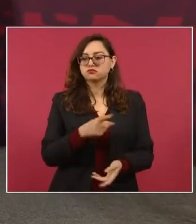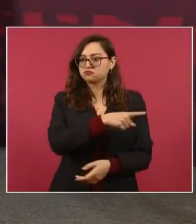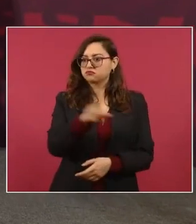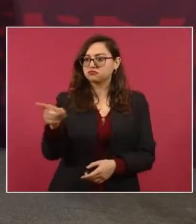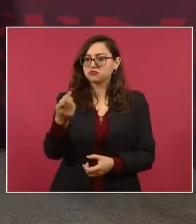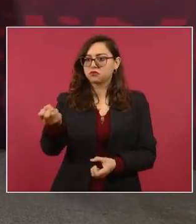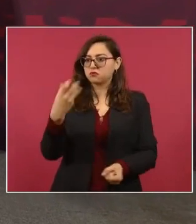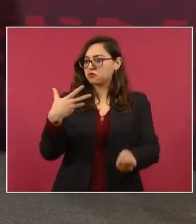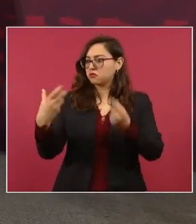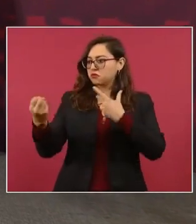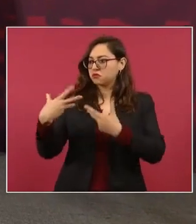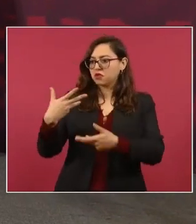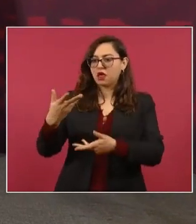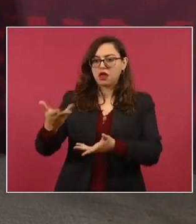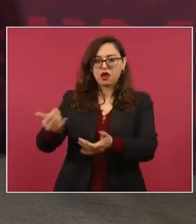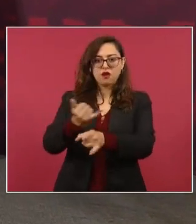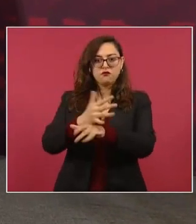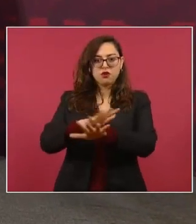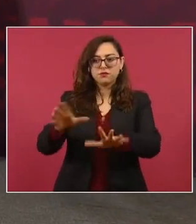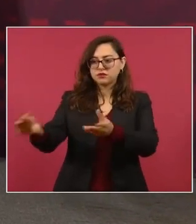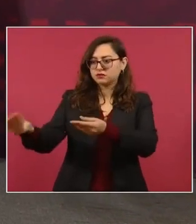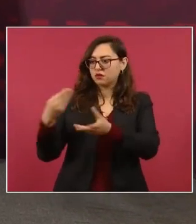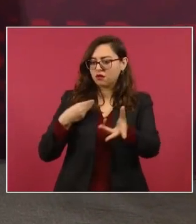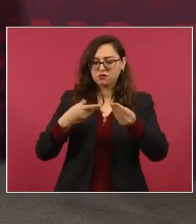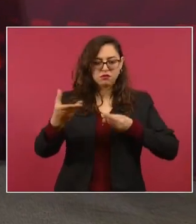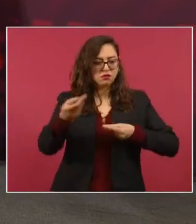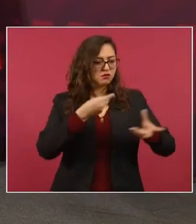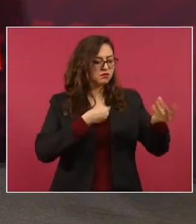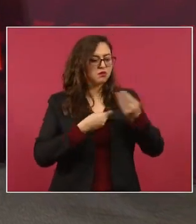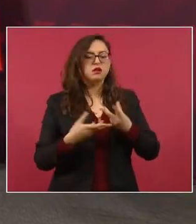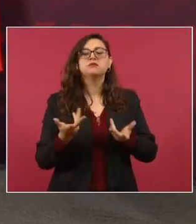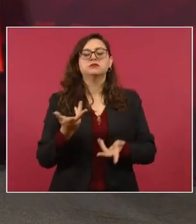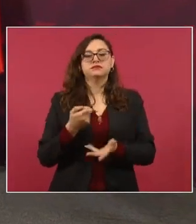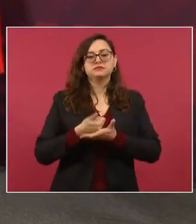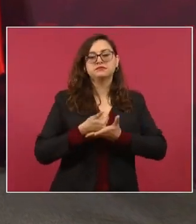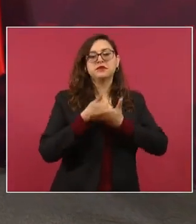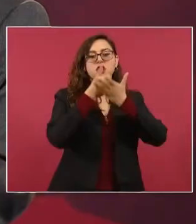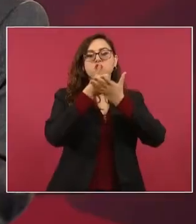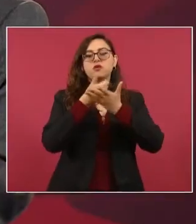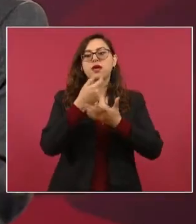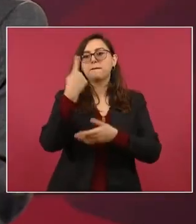manipuladores, corruptos, el que la gente tenga información.